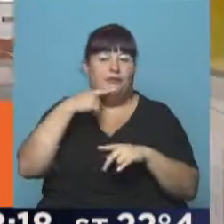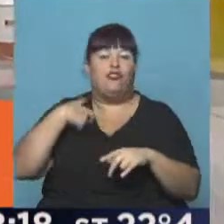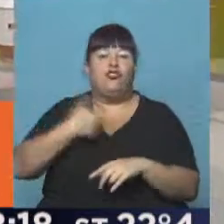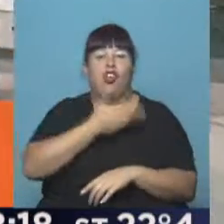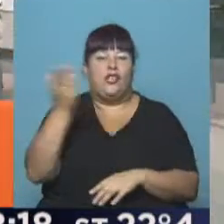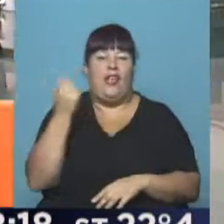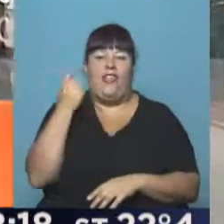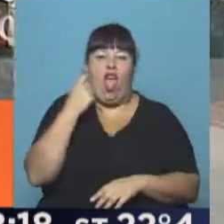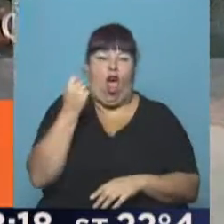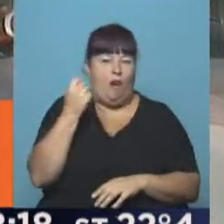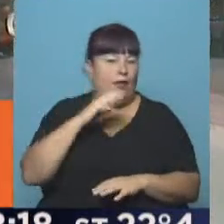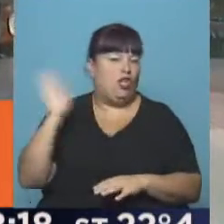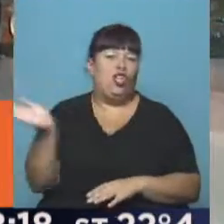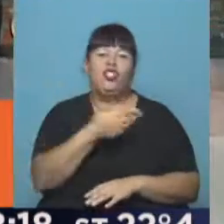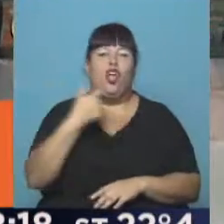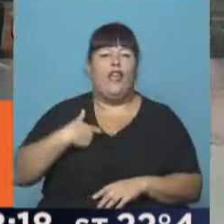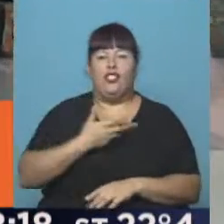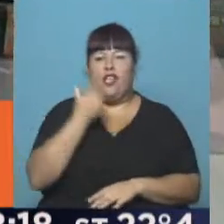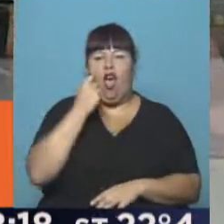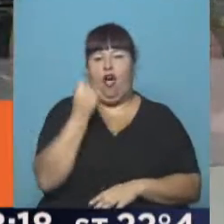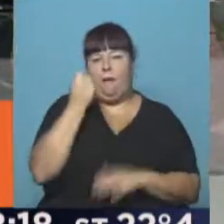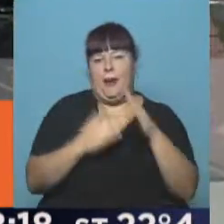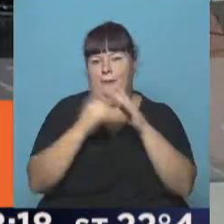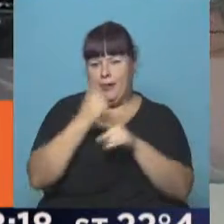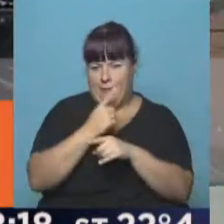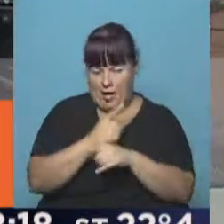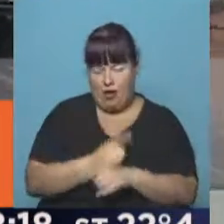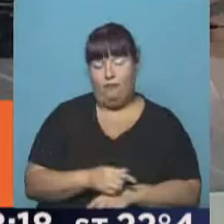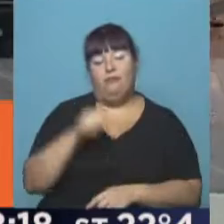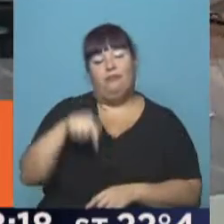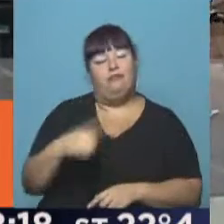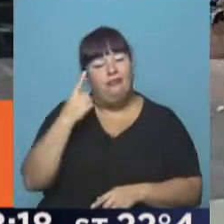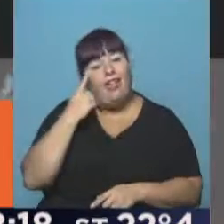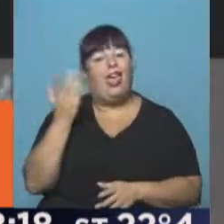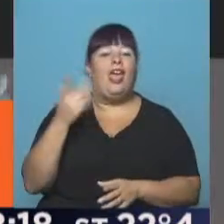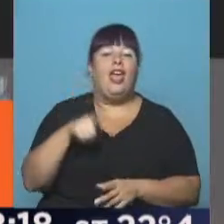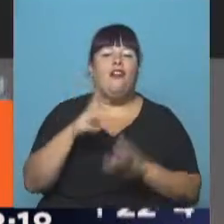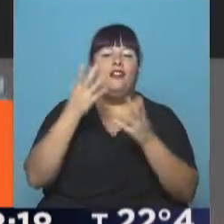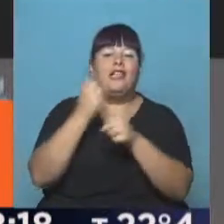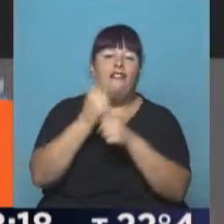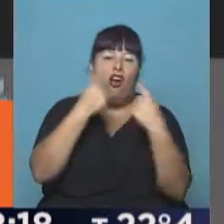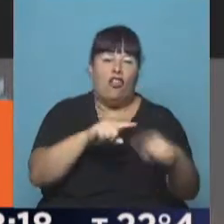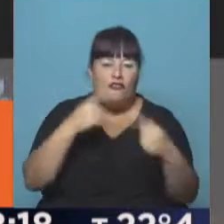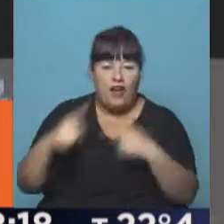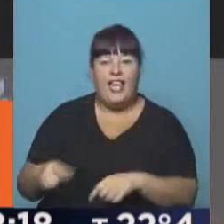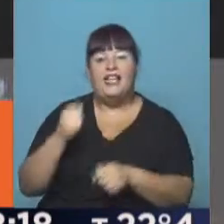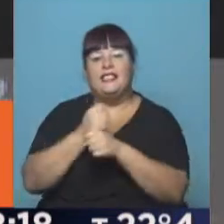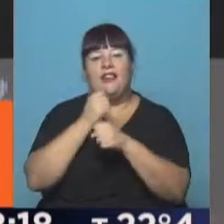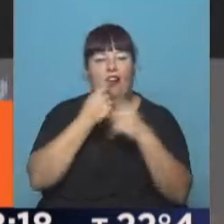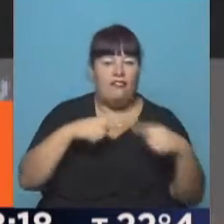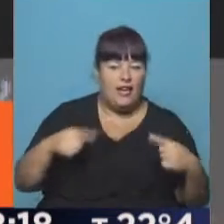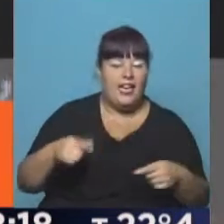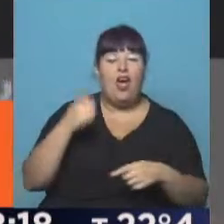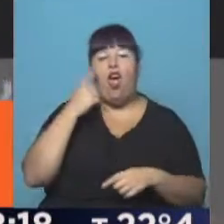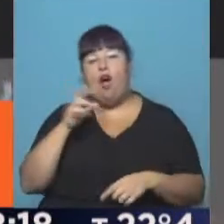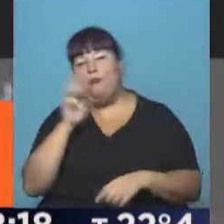sociedades patriarcales, que son todas las sociedades son patriarcales. Y este invento de funciones diferenciales, tareas diferenciales para